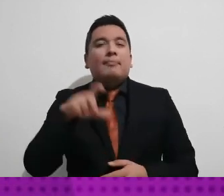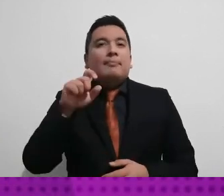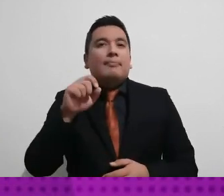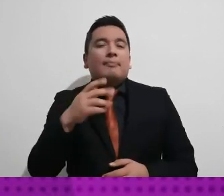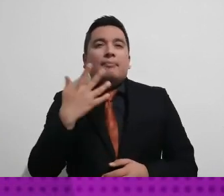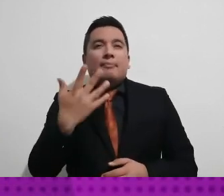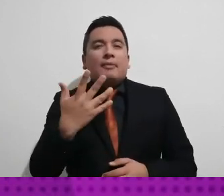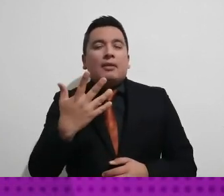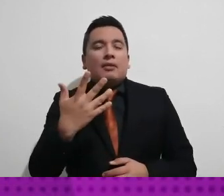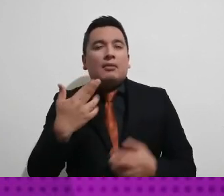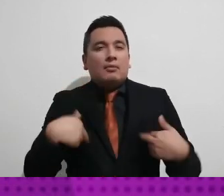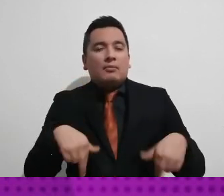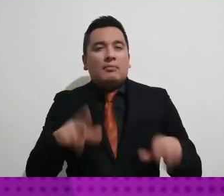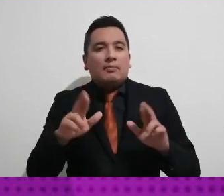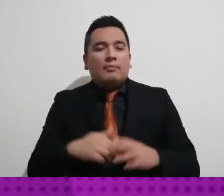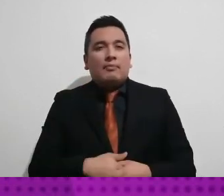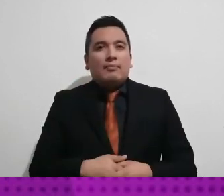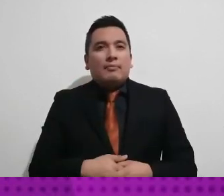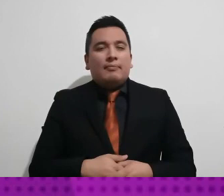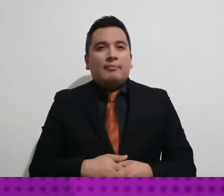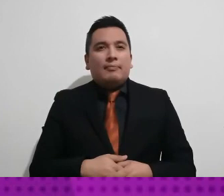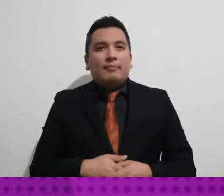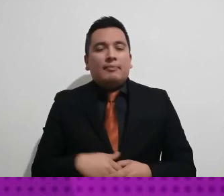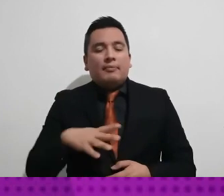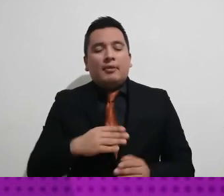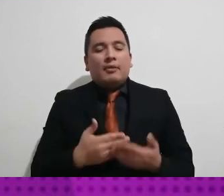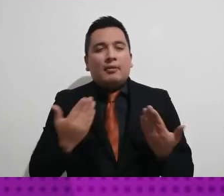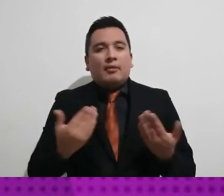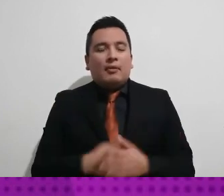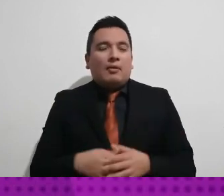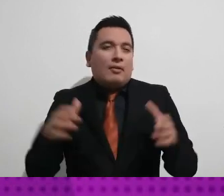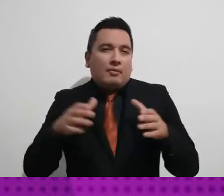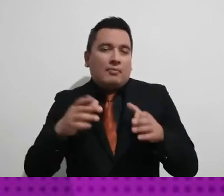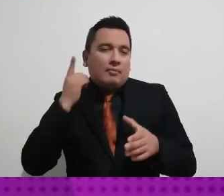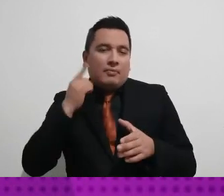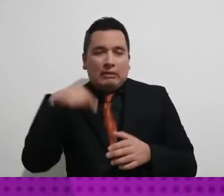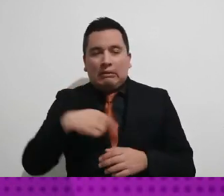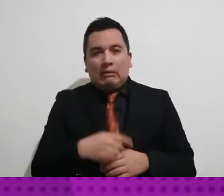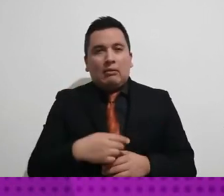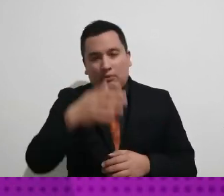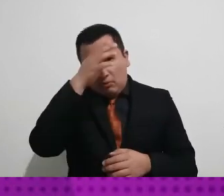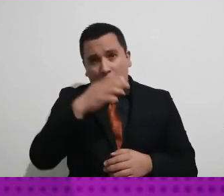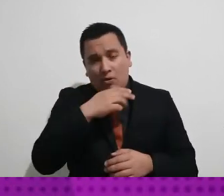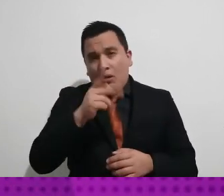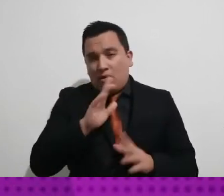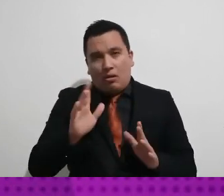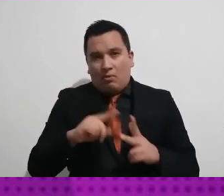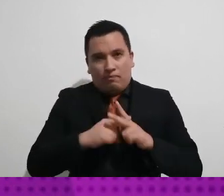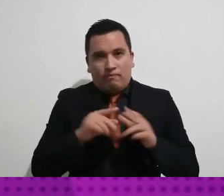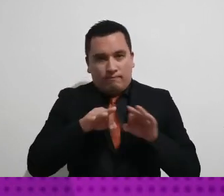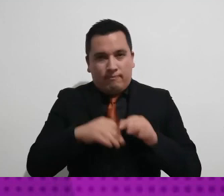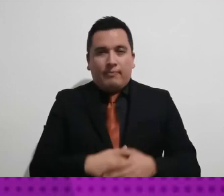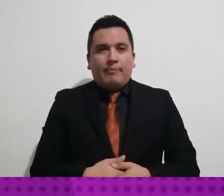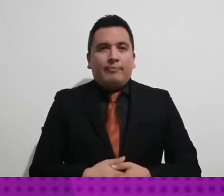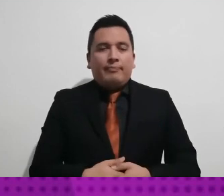los 25 representantes que integran ya el Congreso del Estado y que además ya tomaron